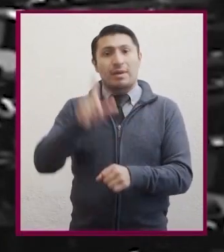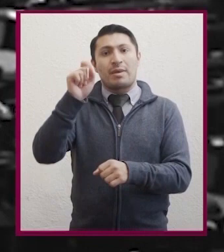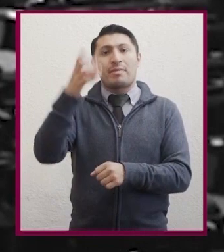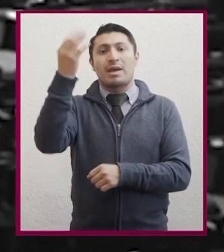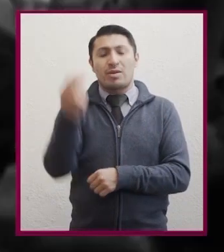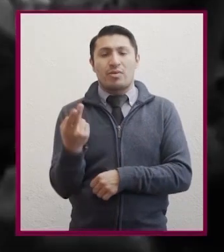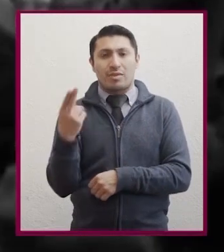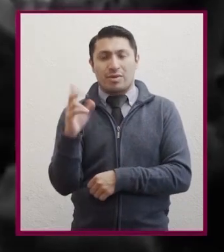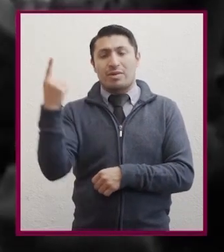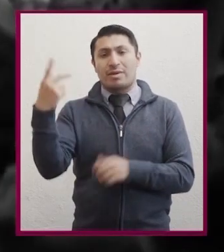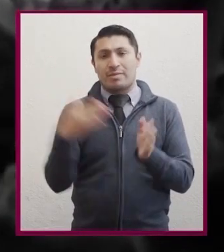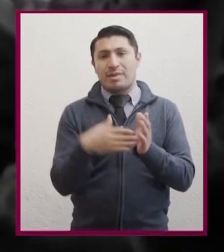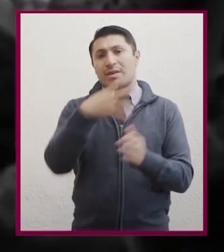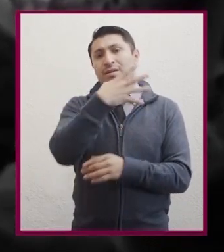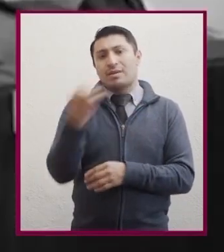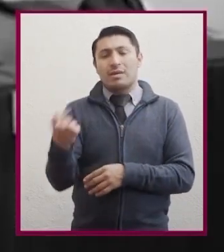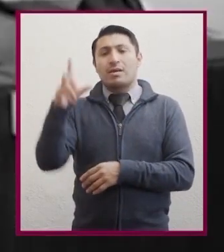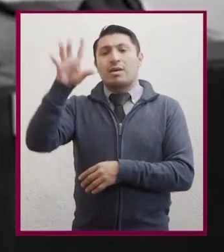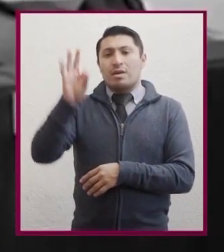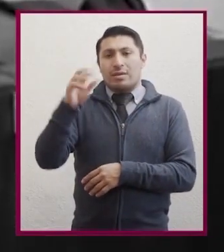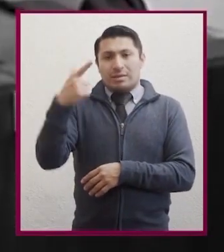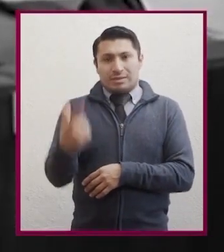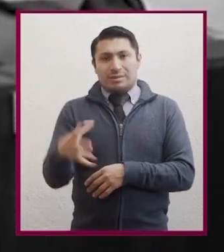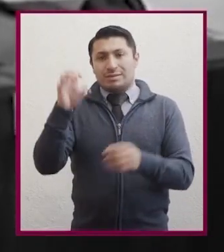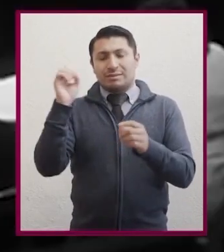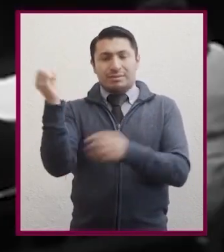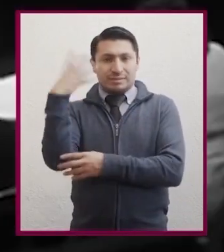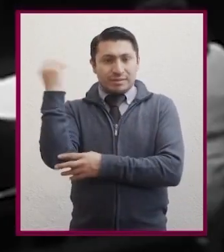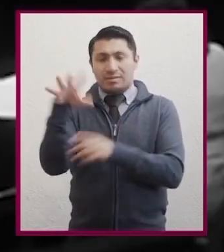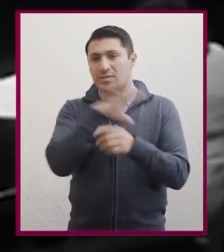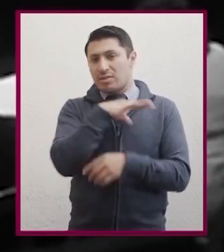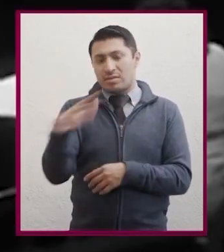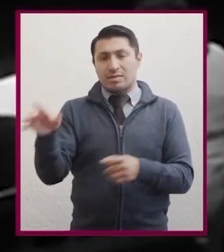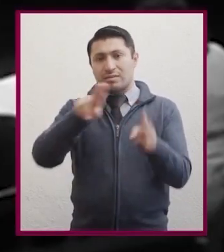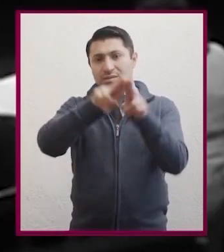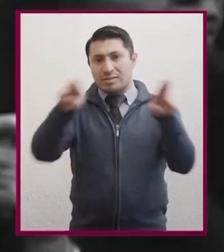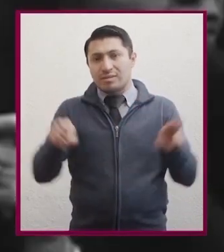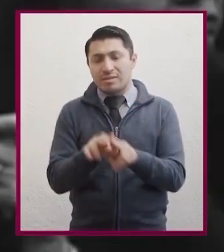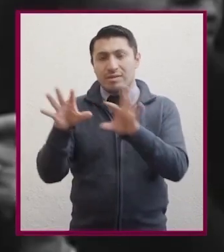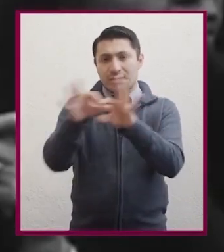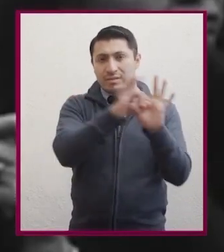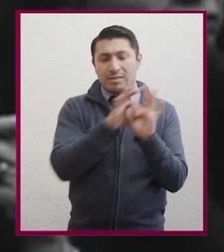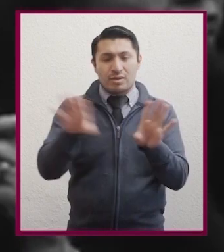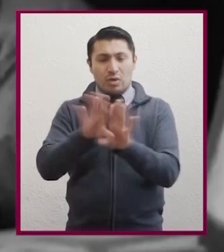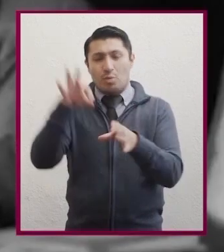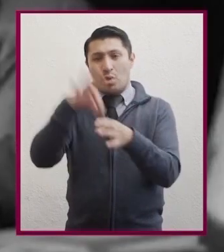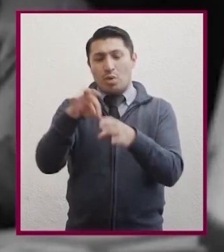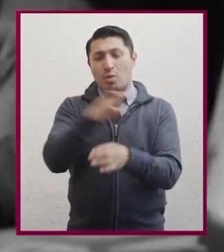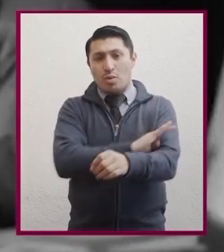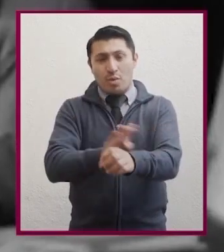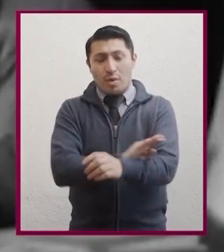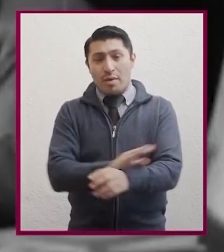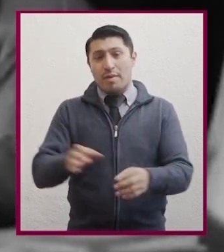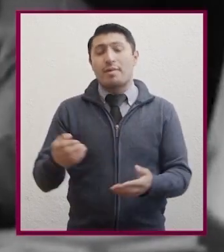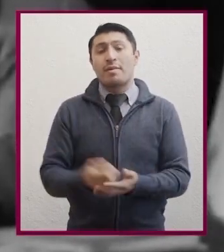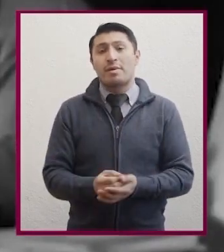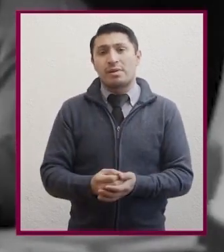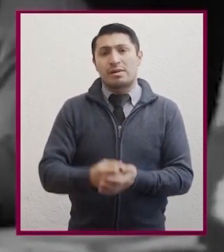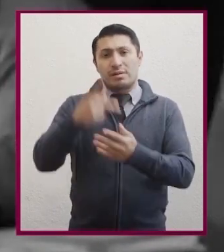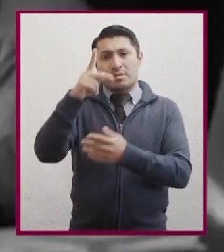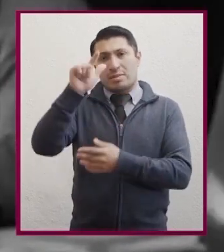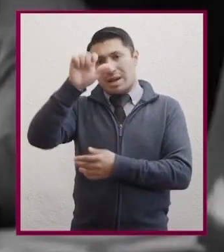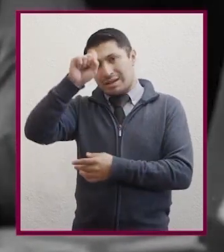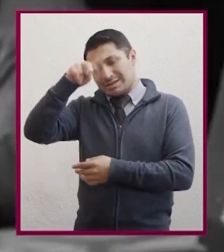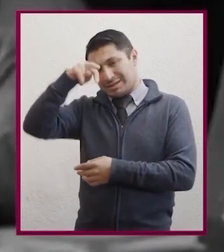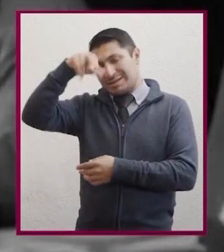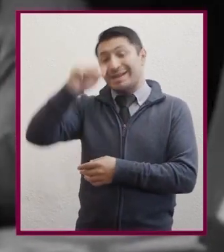29 de noviembre de 1947, la Asamblea General de las Naciones Unidas votó a favor de la partición de Palestina en